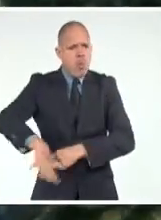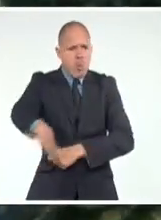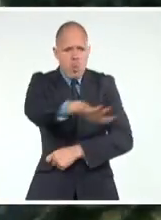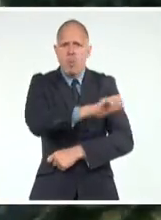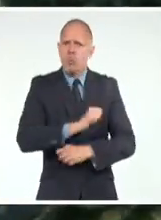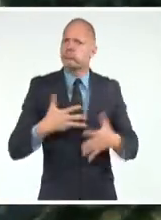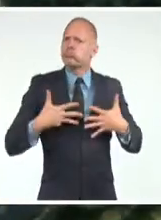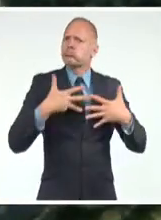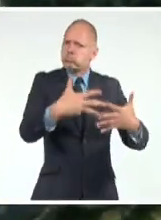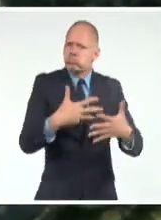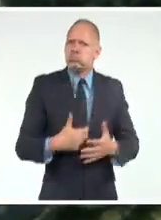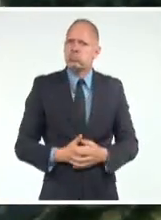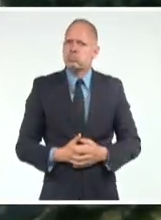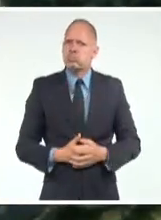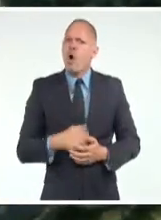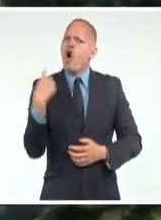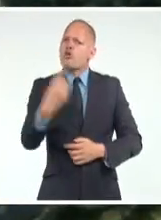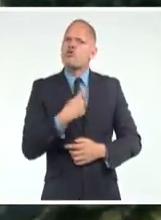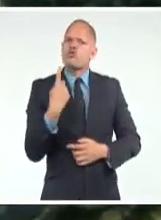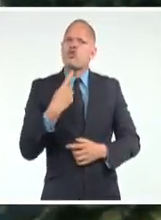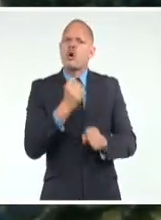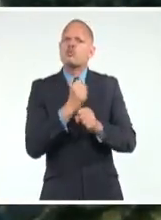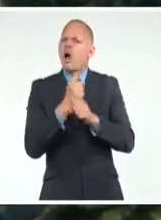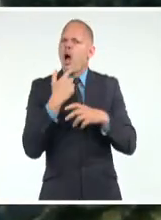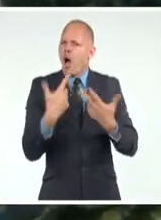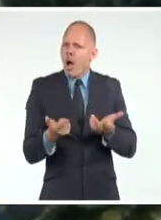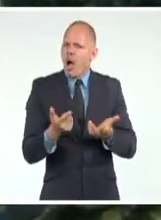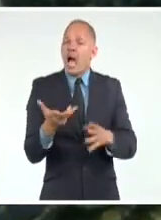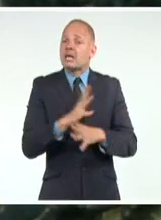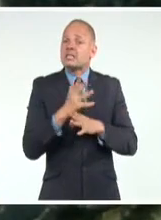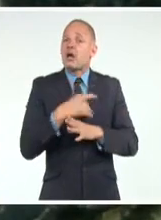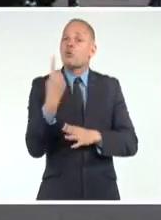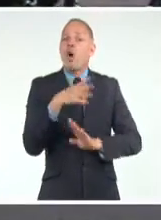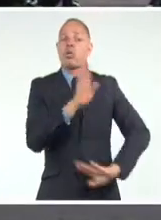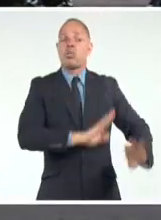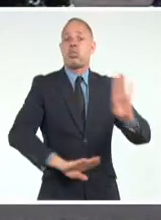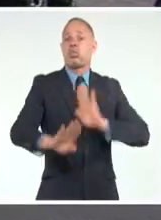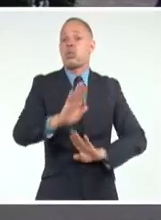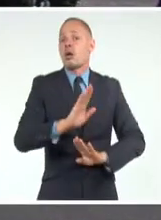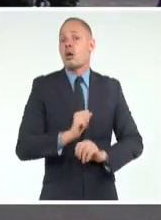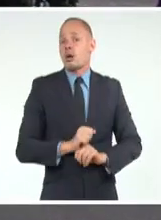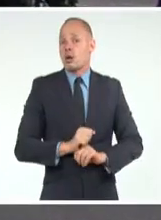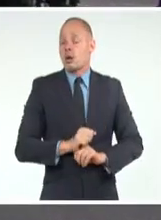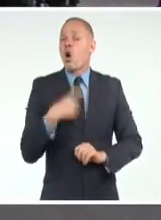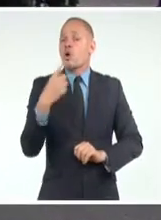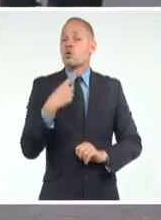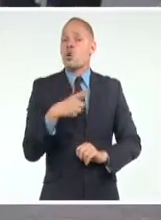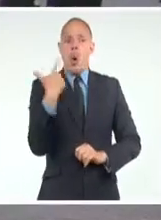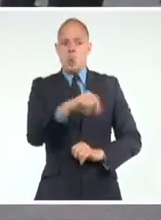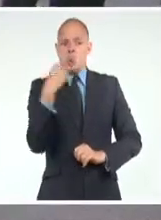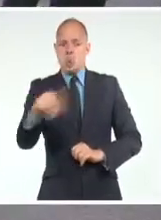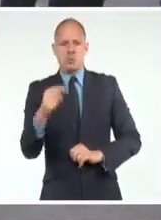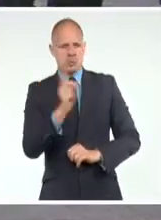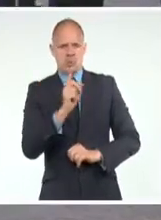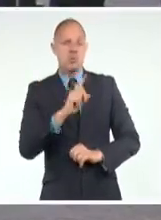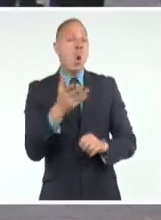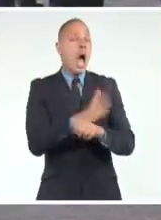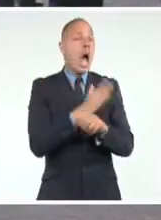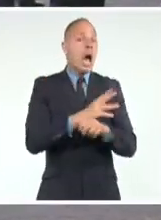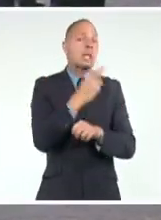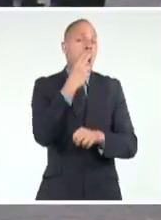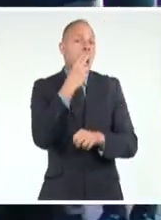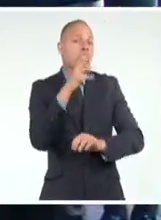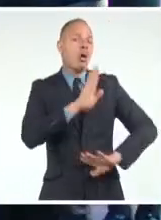que la misión que cumplen es de prevenir, es de prevención fundamentalmente. En un acto realizado recientemente en esta